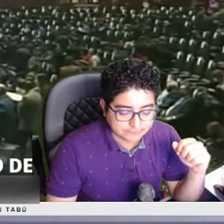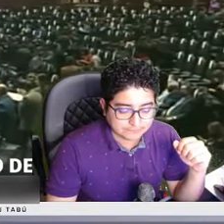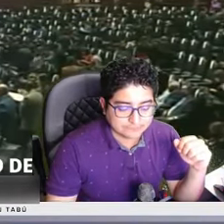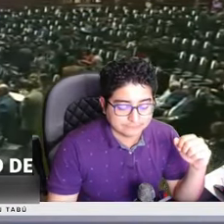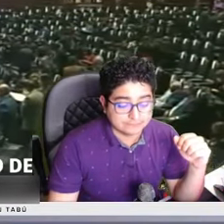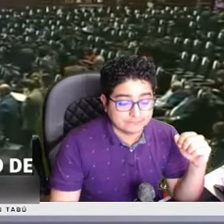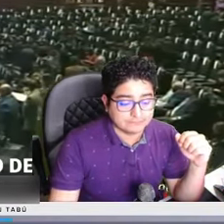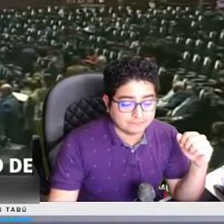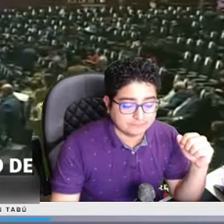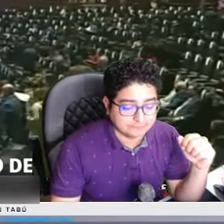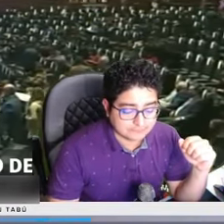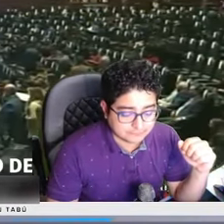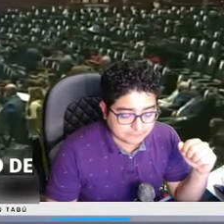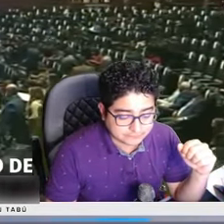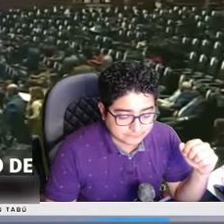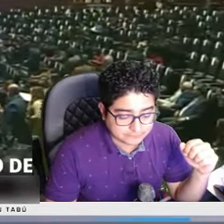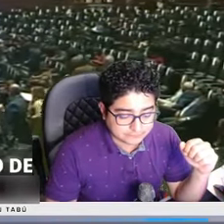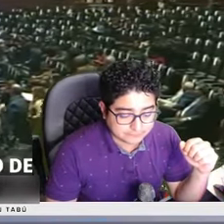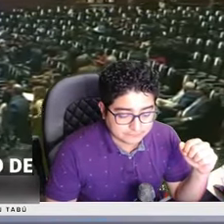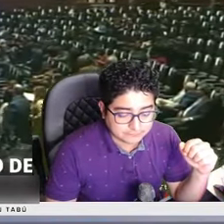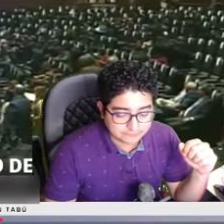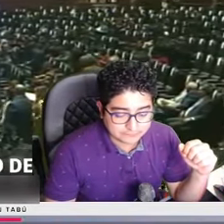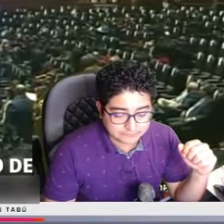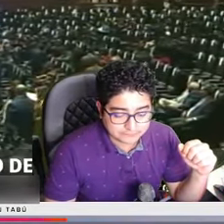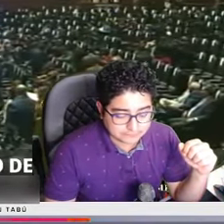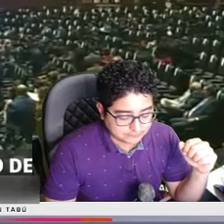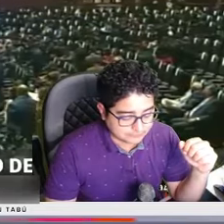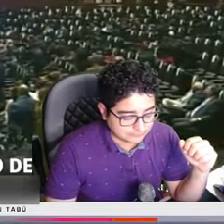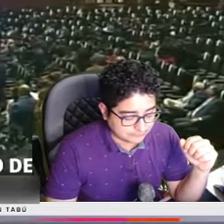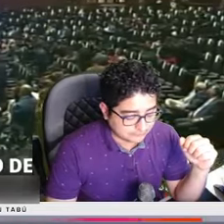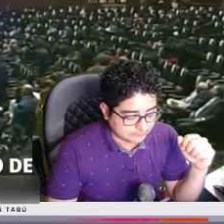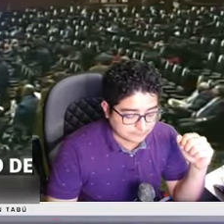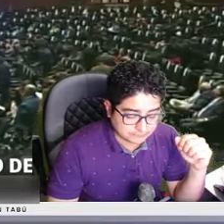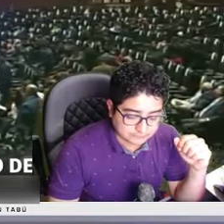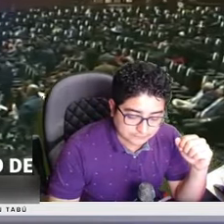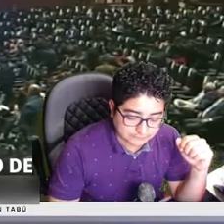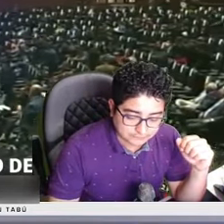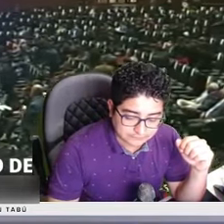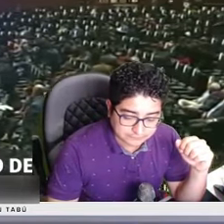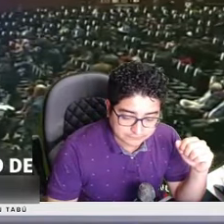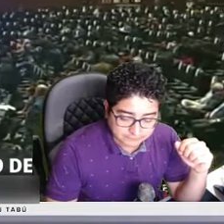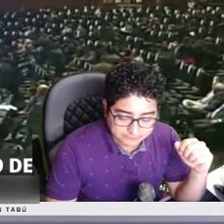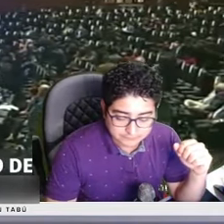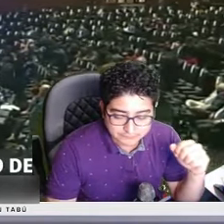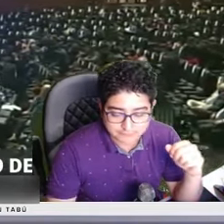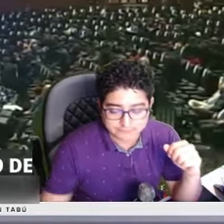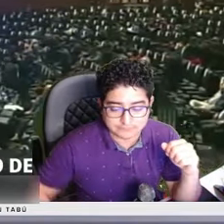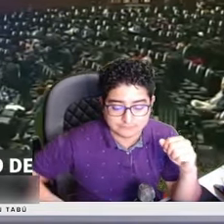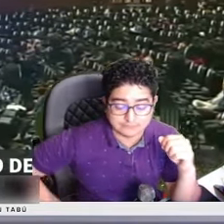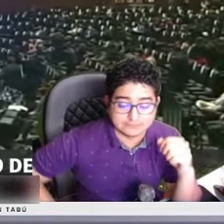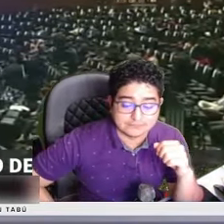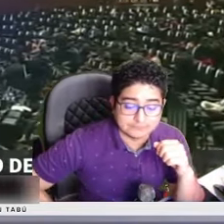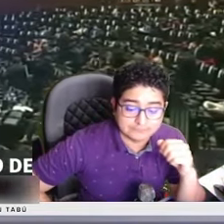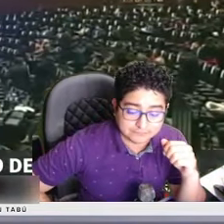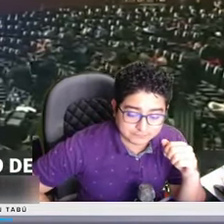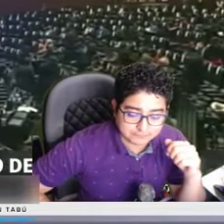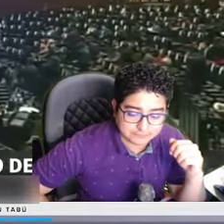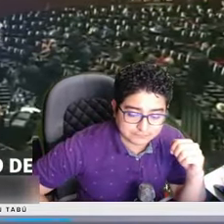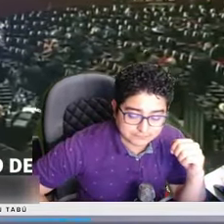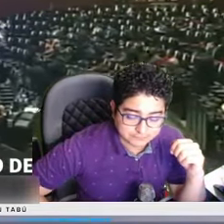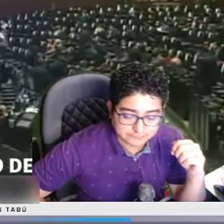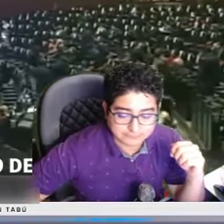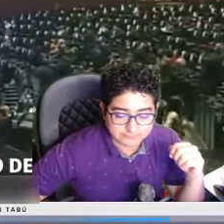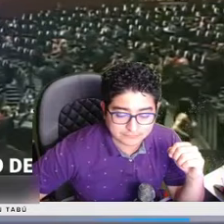no contará con la inercia que supuso la elección federal y que permitió aprovechar muchos de sus gastos para la consulta. En esta